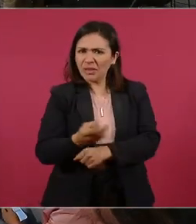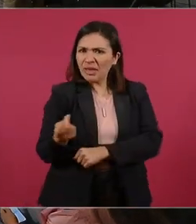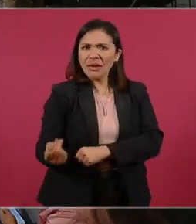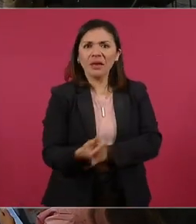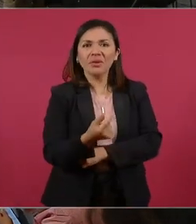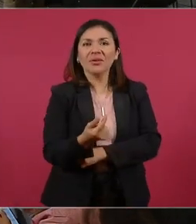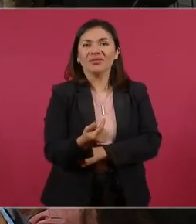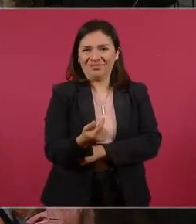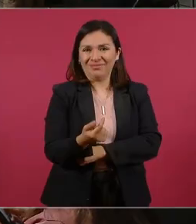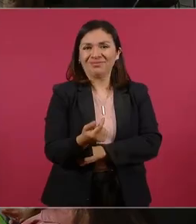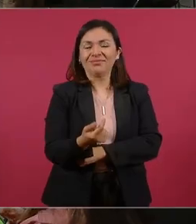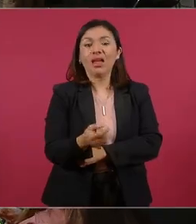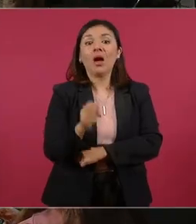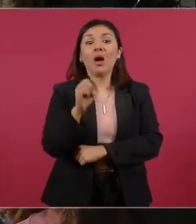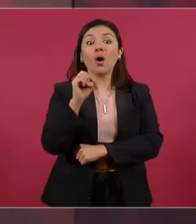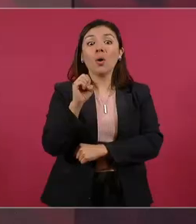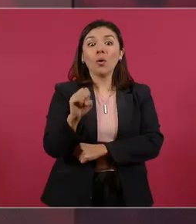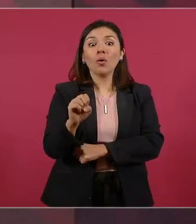o